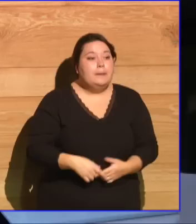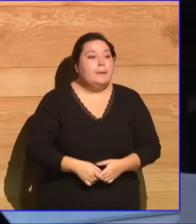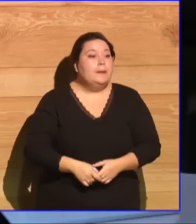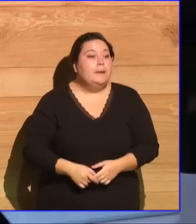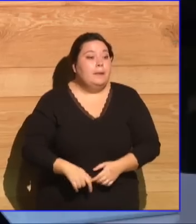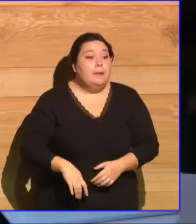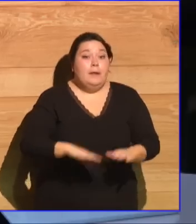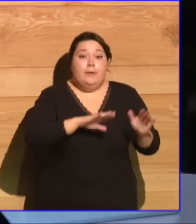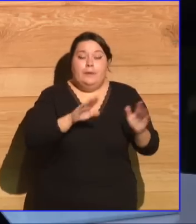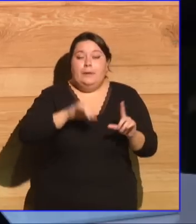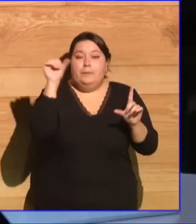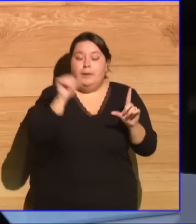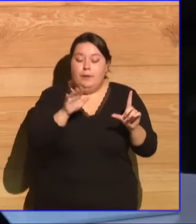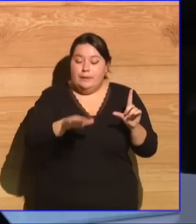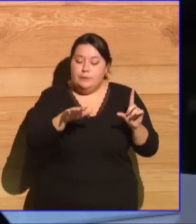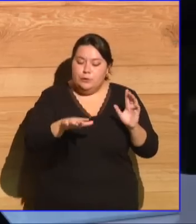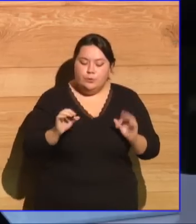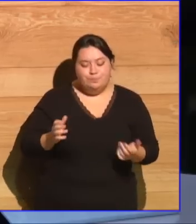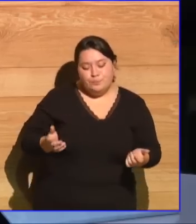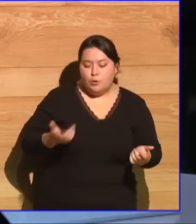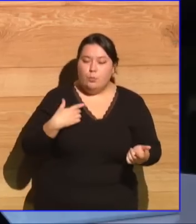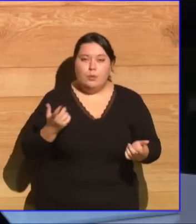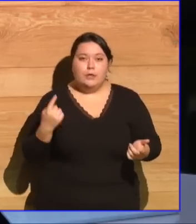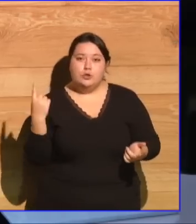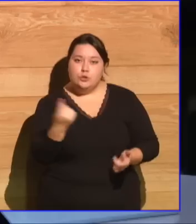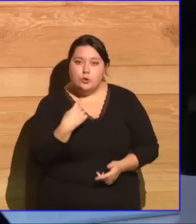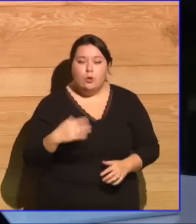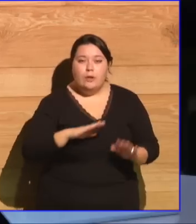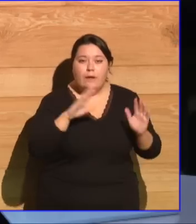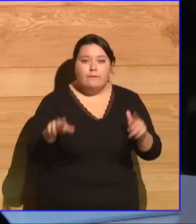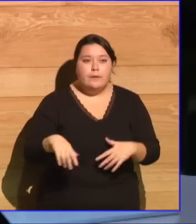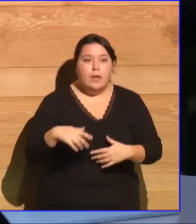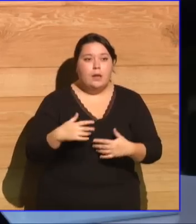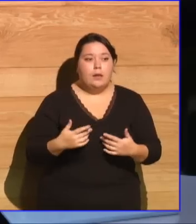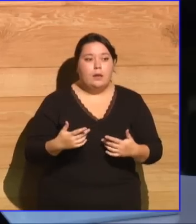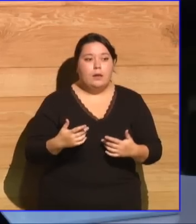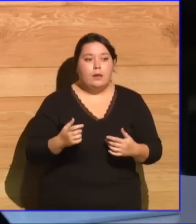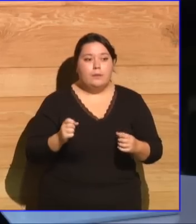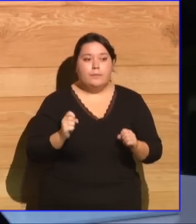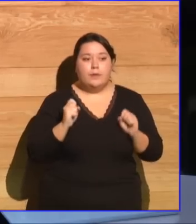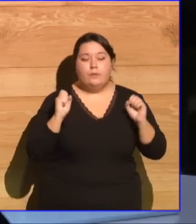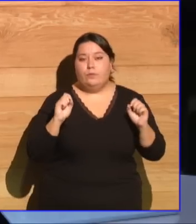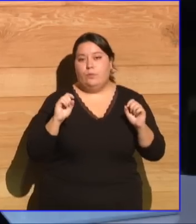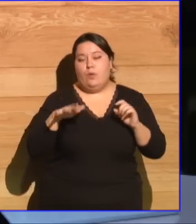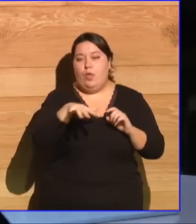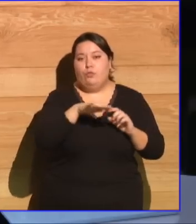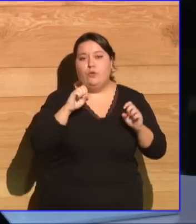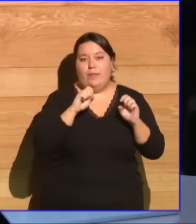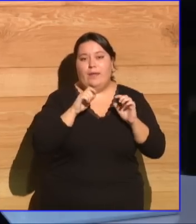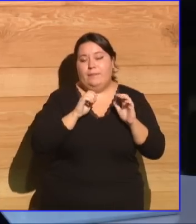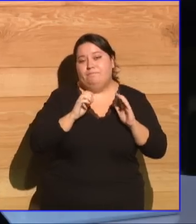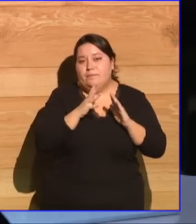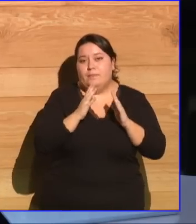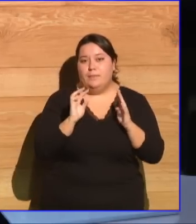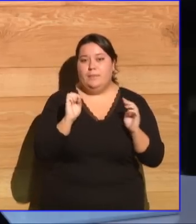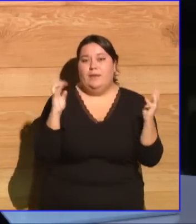en la película vemos cómo el niño queda descolgado en un momento dado y acaba en un campo de refugiados él solito. En la realidad no fue así, estuvo siempre con